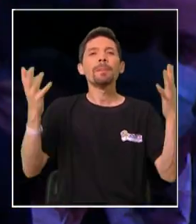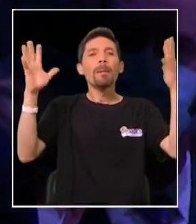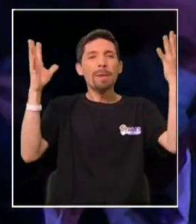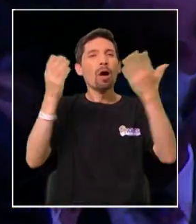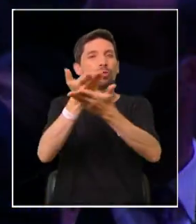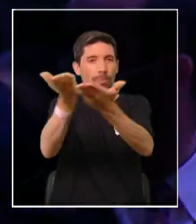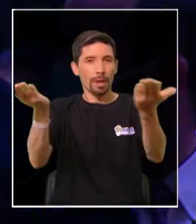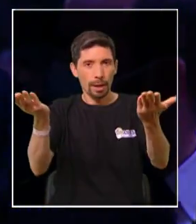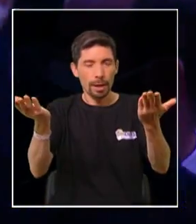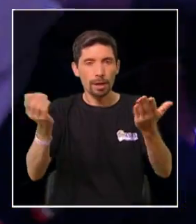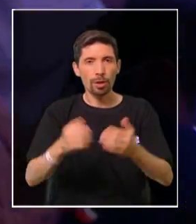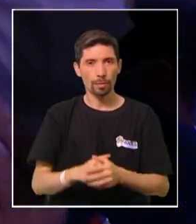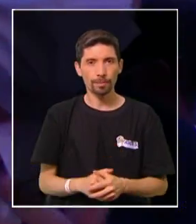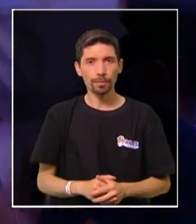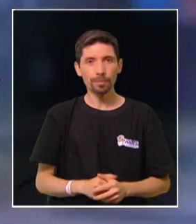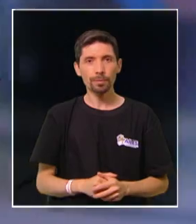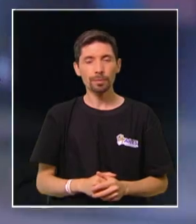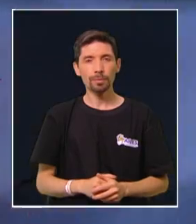Haciendo